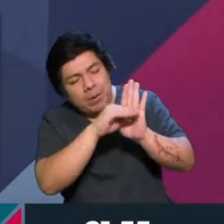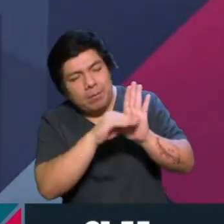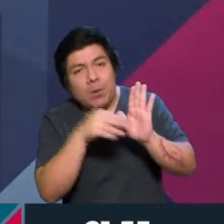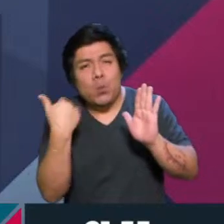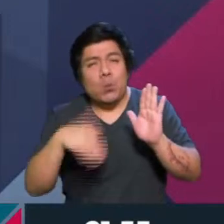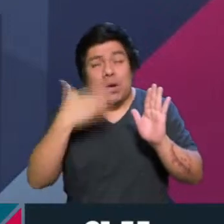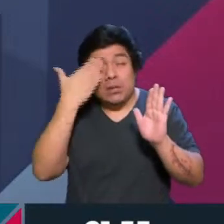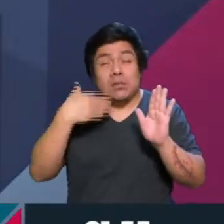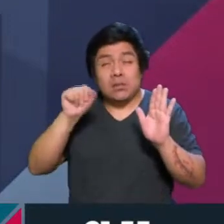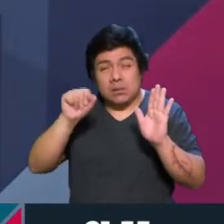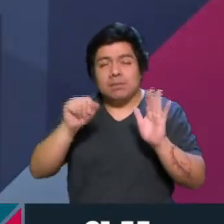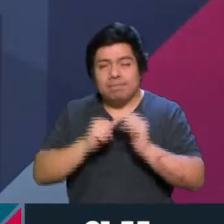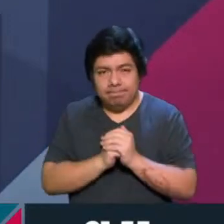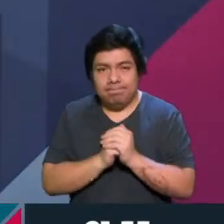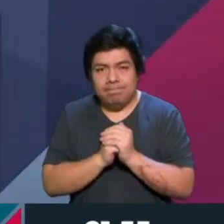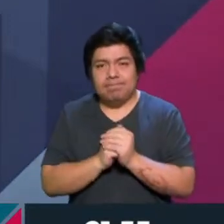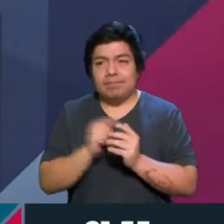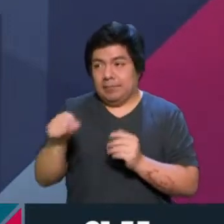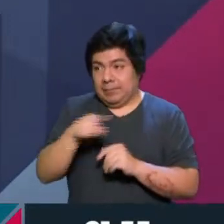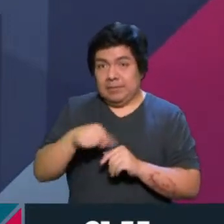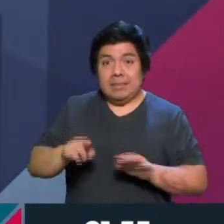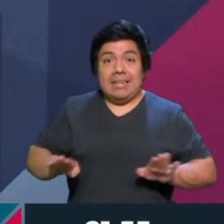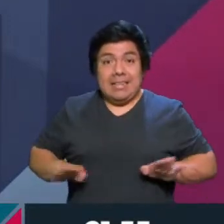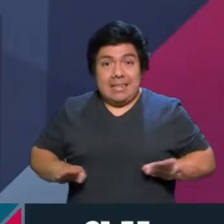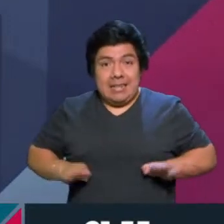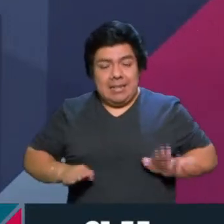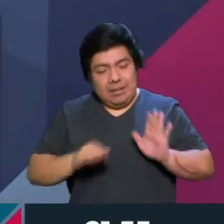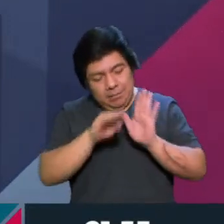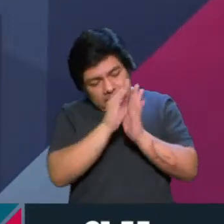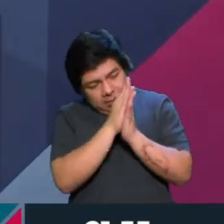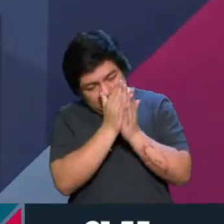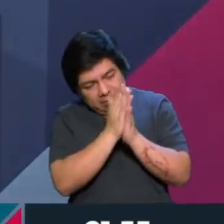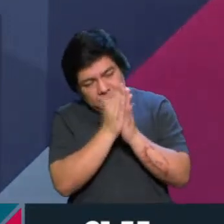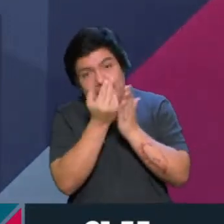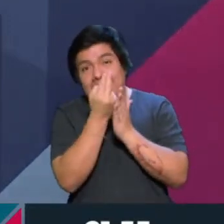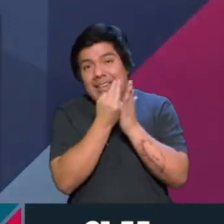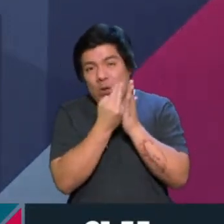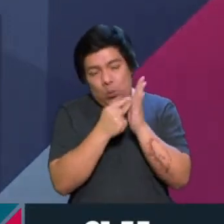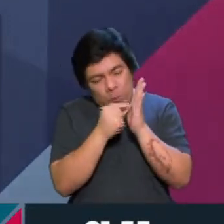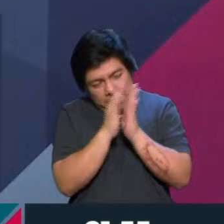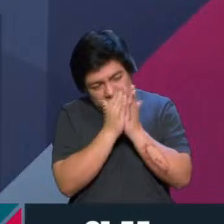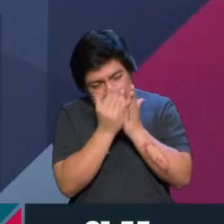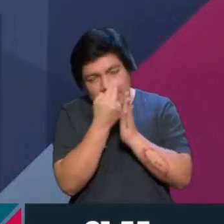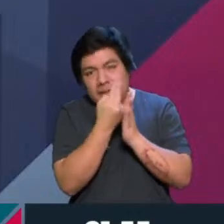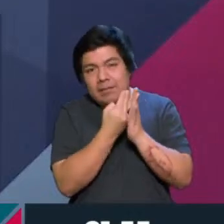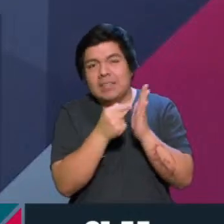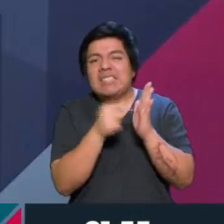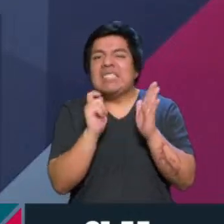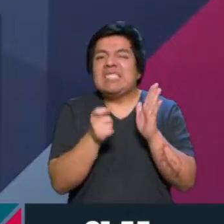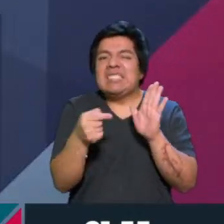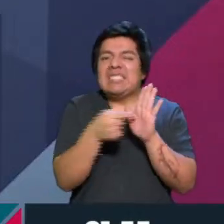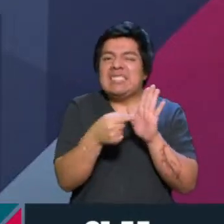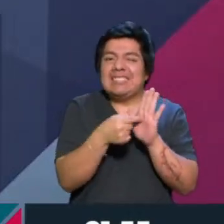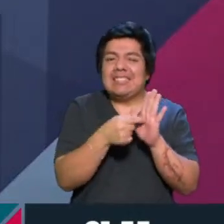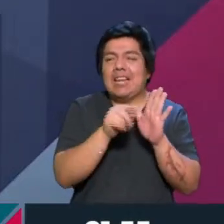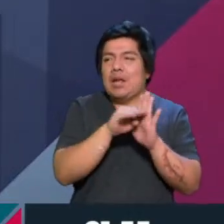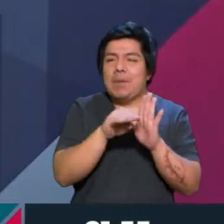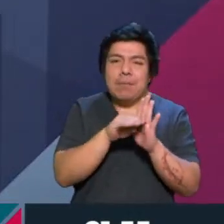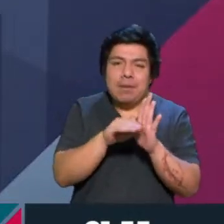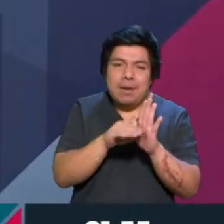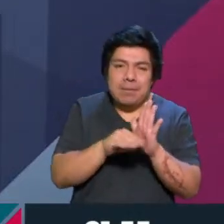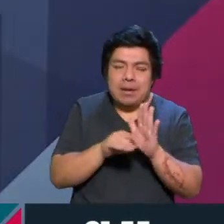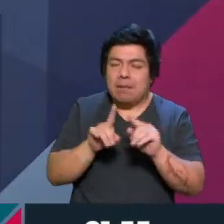talento. Una de las cualidades que tiene la novela gráfica, mi querido Ale, es que reúne los